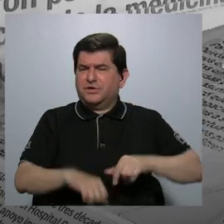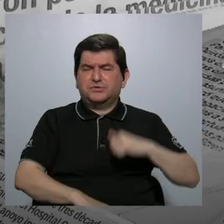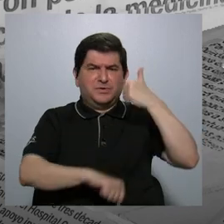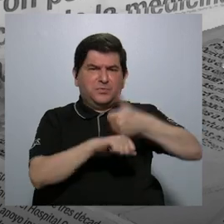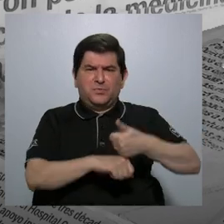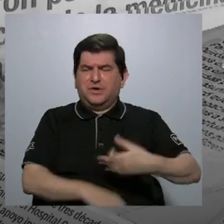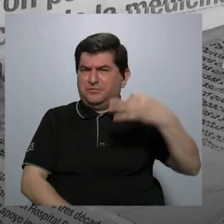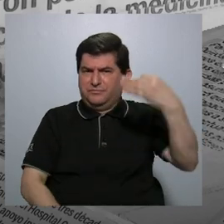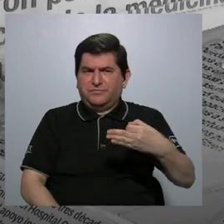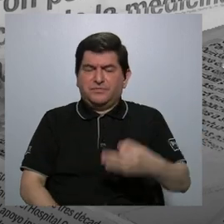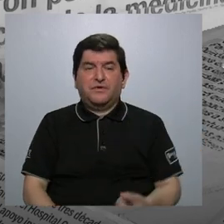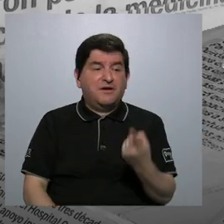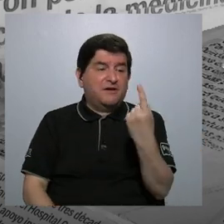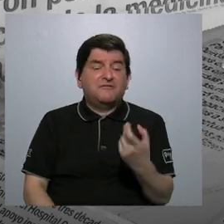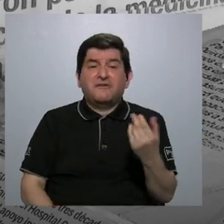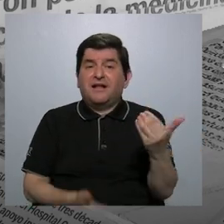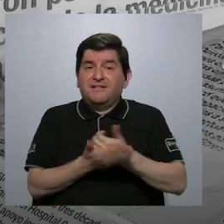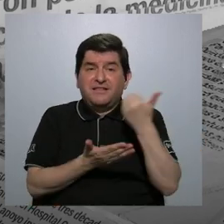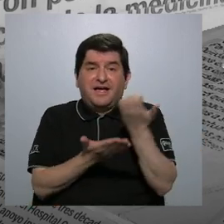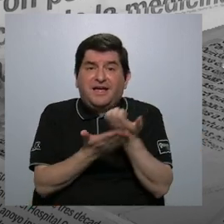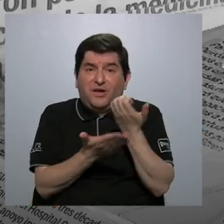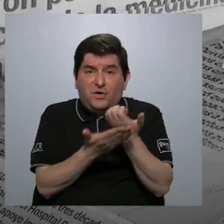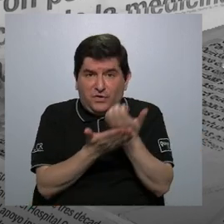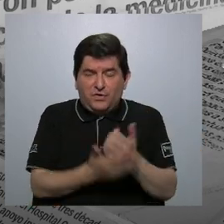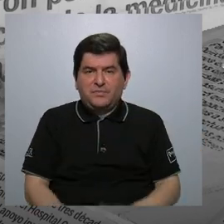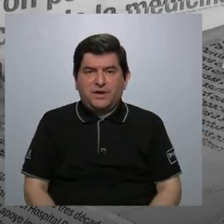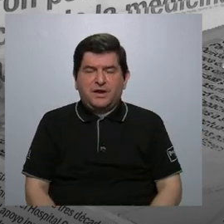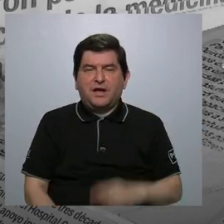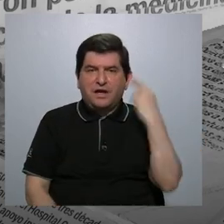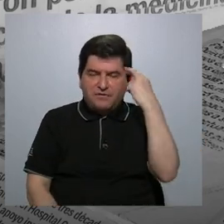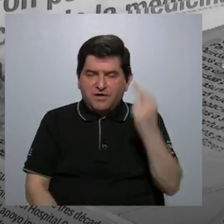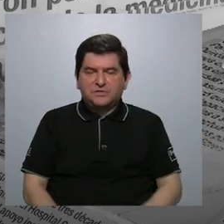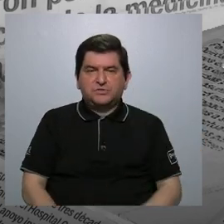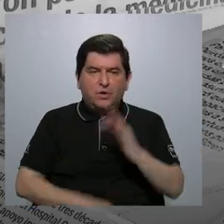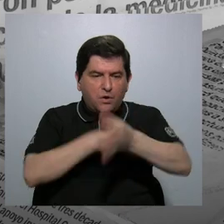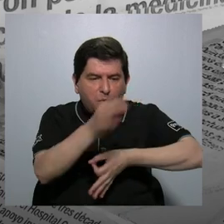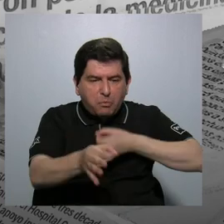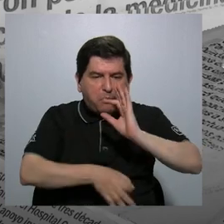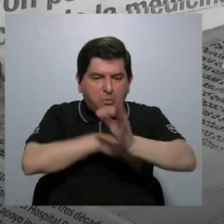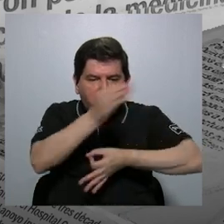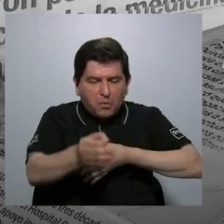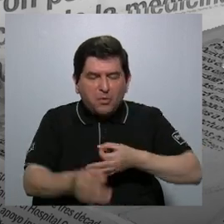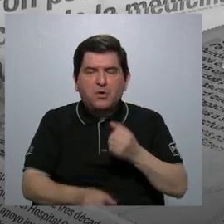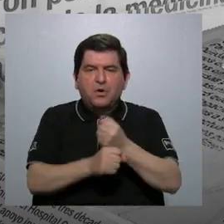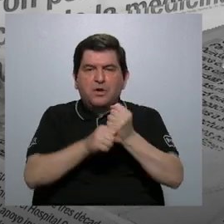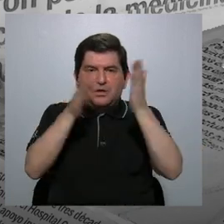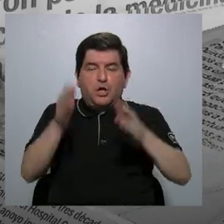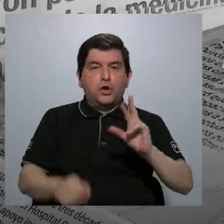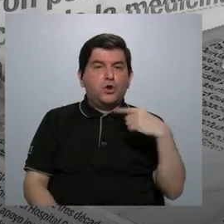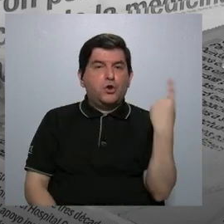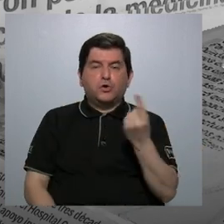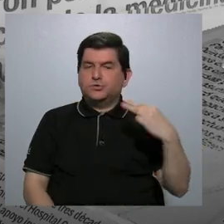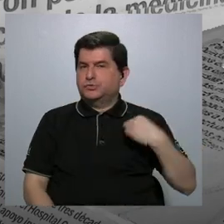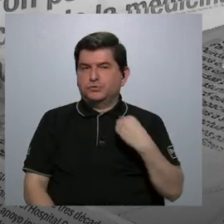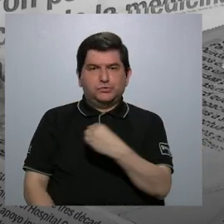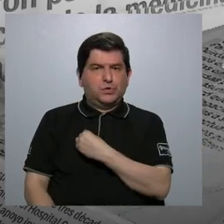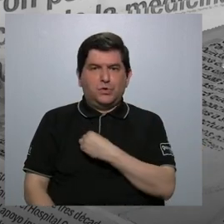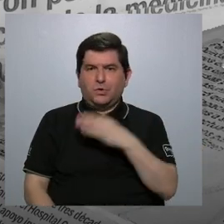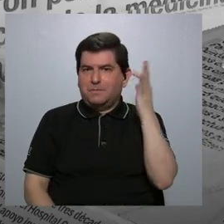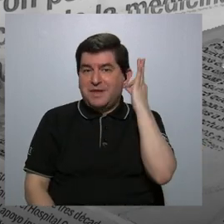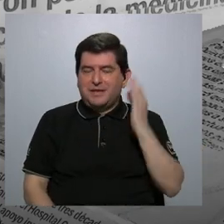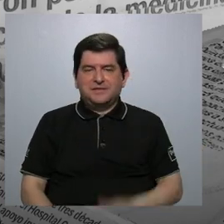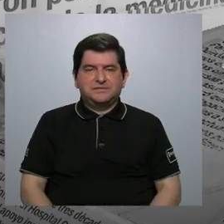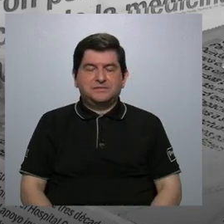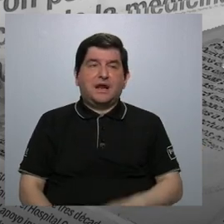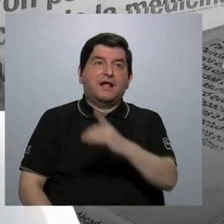concretar debido a la falta de recursos, debido a esa rotatividad y esa movilidad de personal, porque no ha sido solo la ministra, es que han cambiado